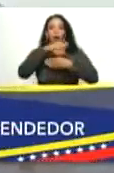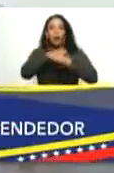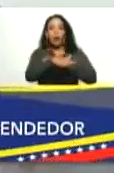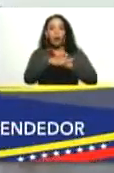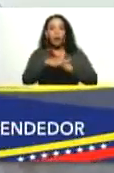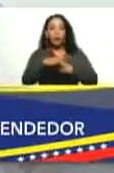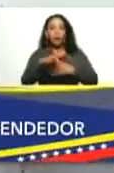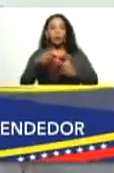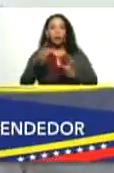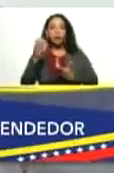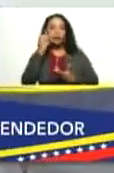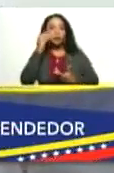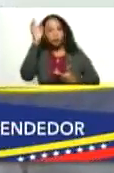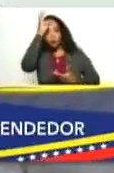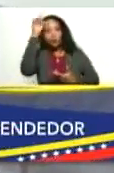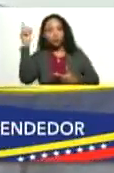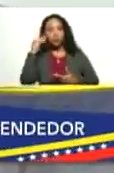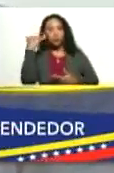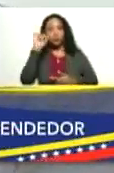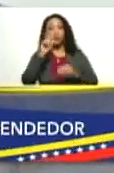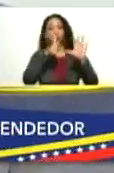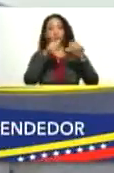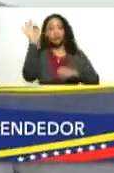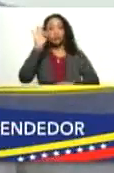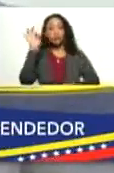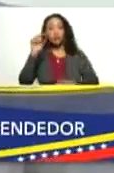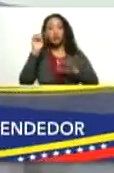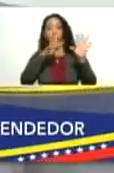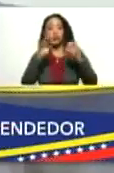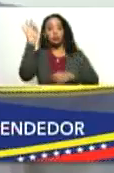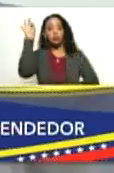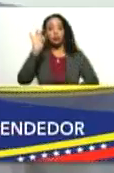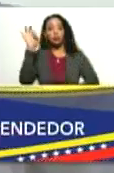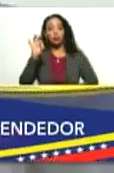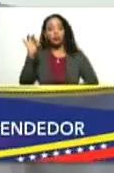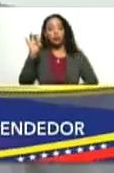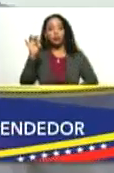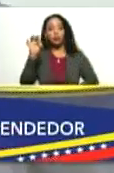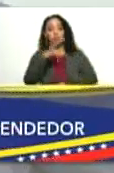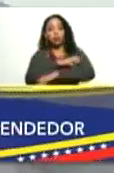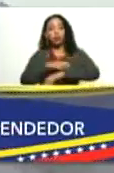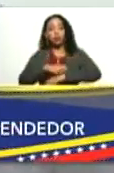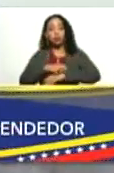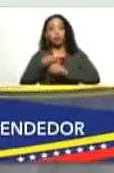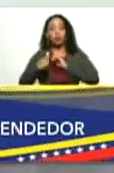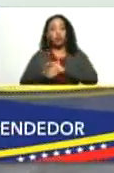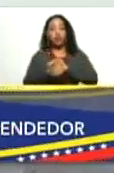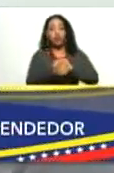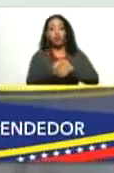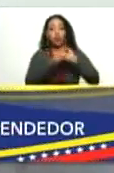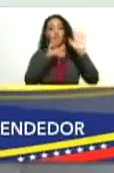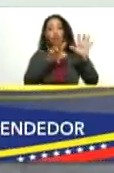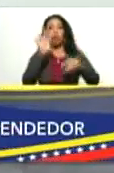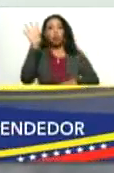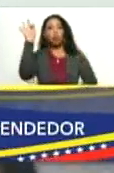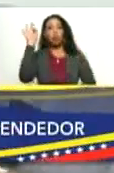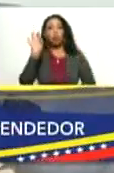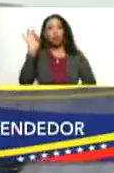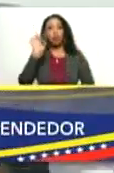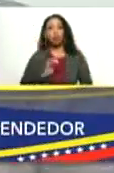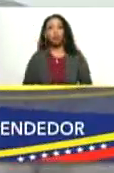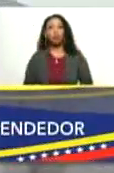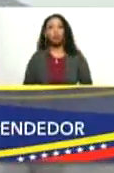Tovar, cercana al 100%. Nueva Esparta, La Guaira, 90%. Cata, Morrocoy, Cuyagua y Mochima, 85%. Es mi zona, Cata.